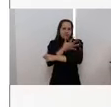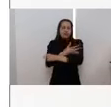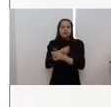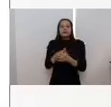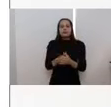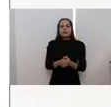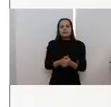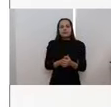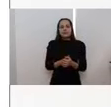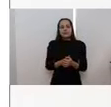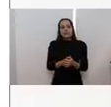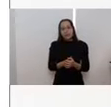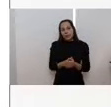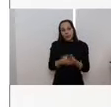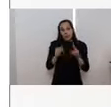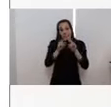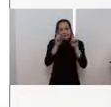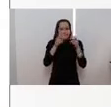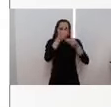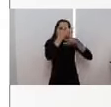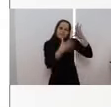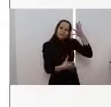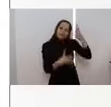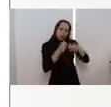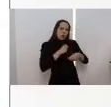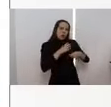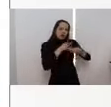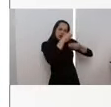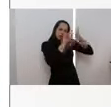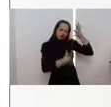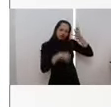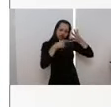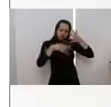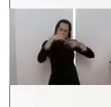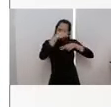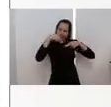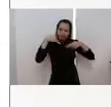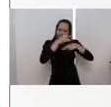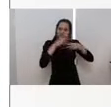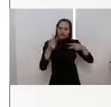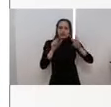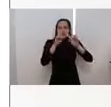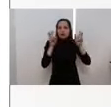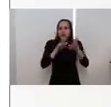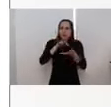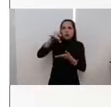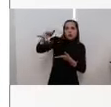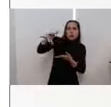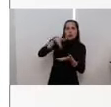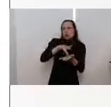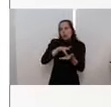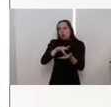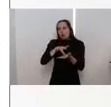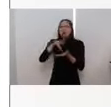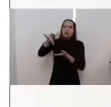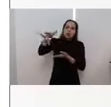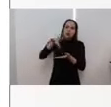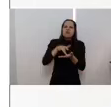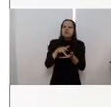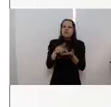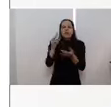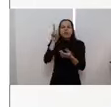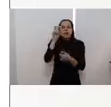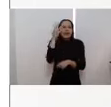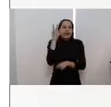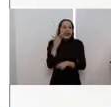en cuanto a los indicadores de oportunidad de los servicios de imágenes para para el área ambulatoria lo terminamos en siete